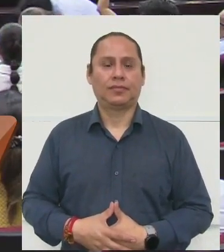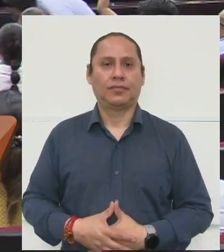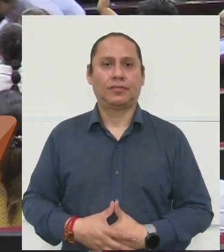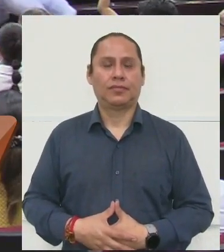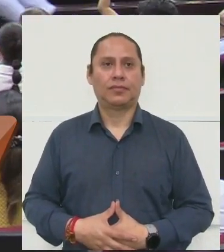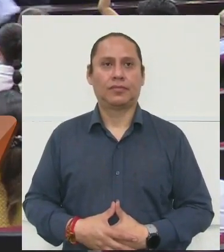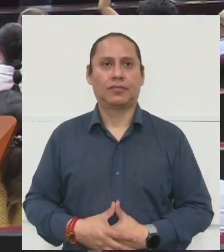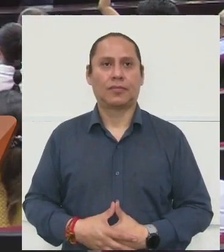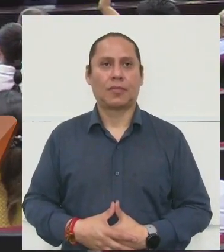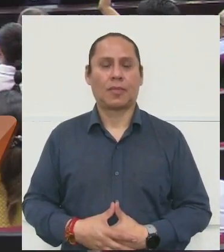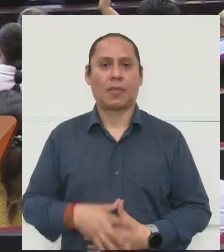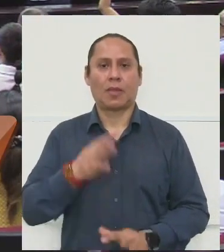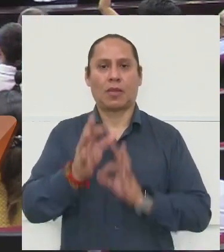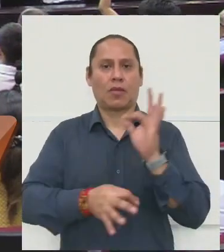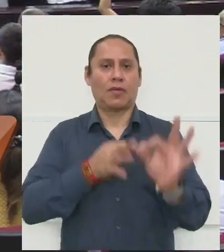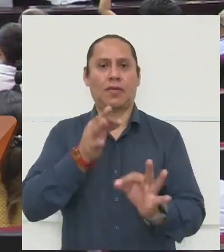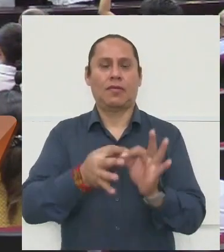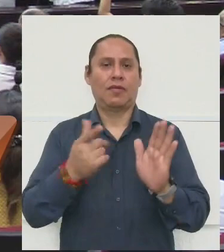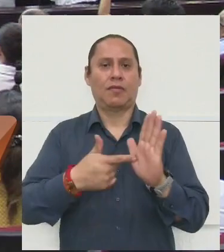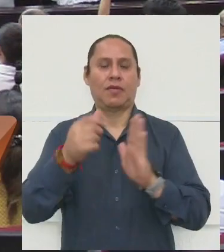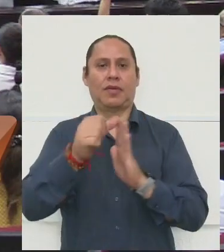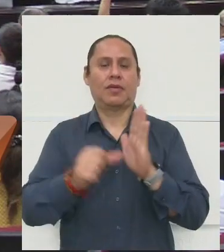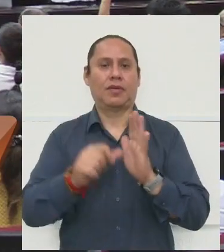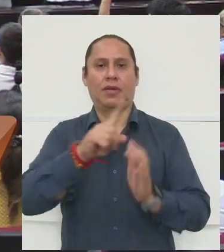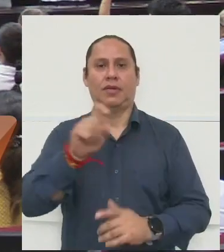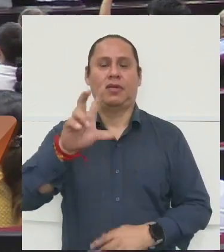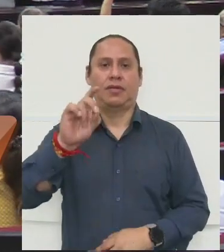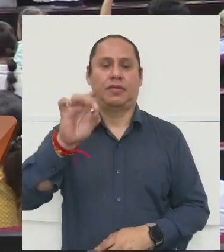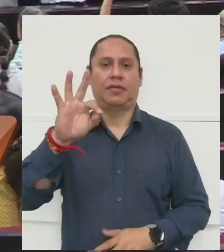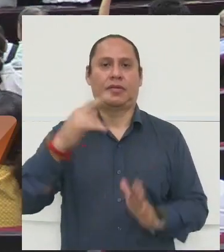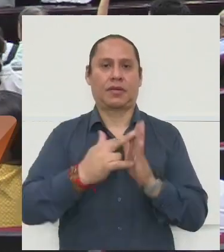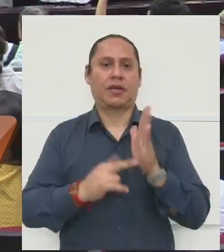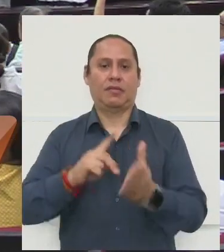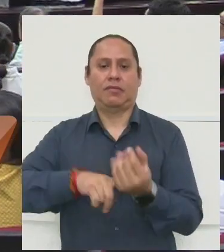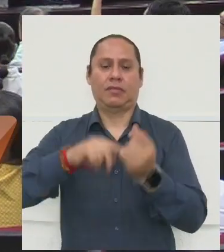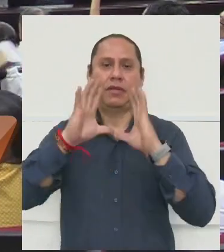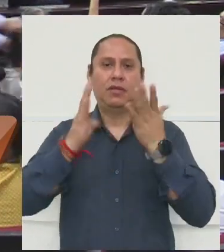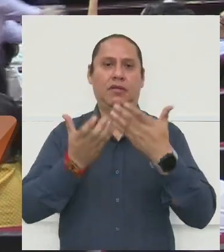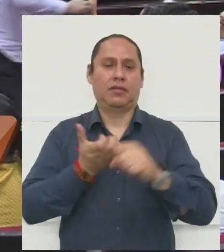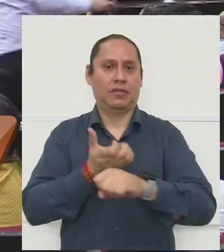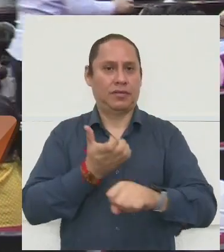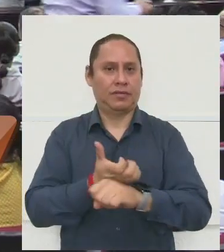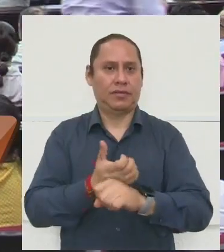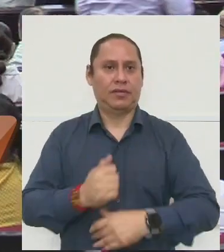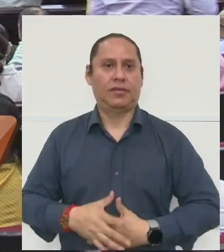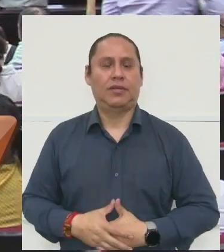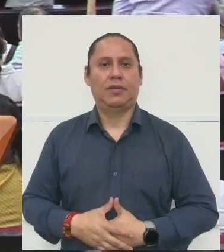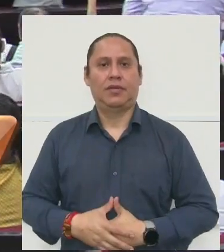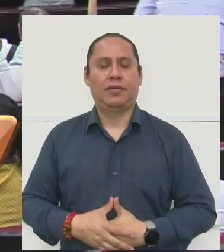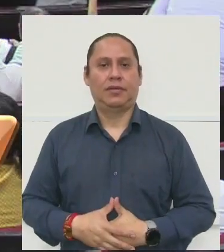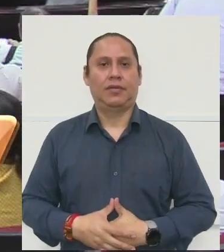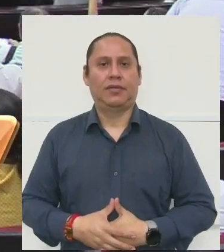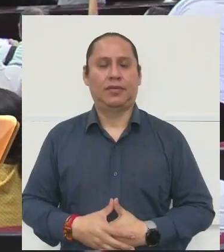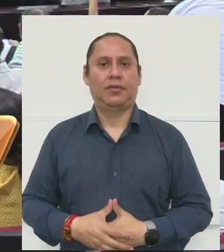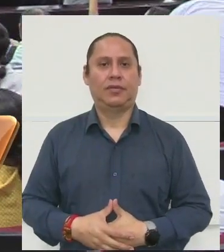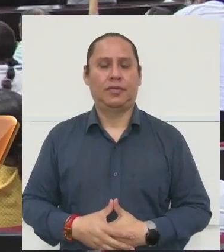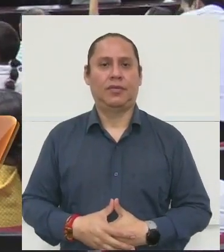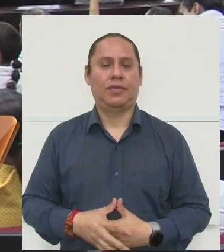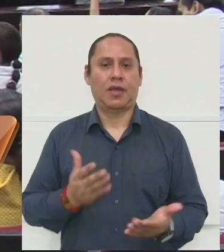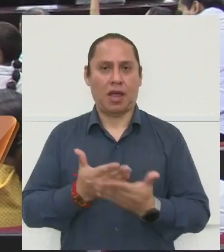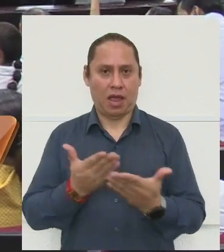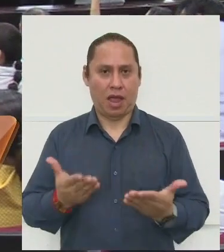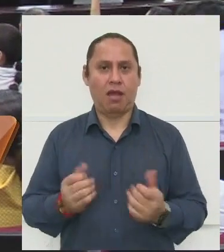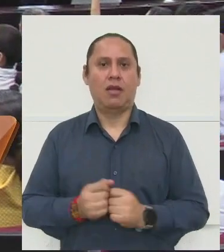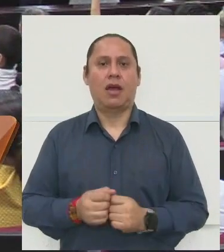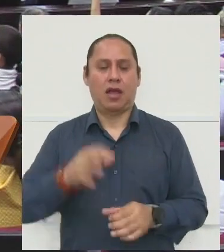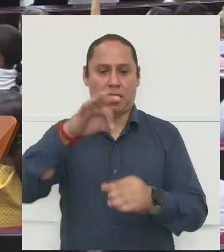mano en cumplimiento al artículo 133 del reglamento interior de este propio poder legislativo procederemos